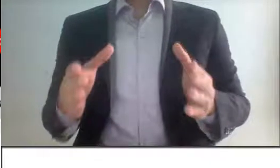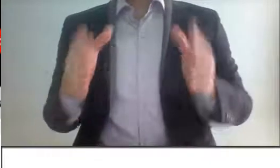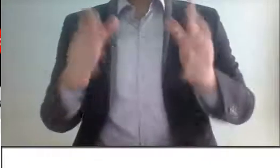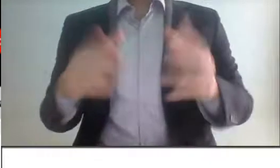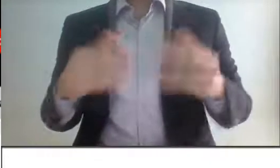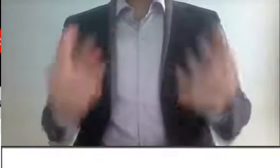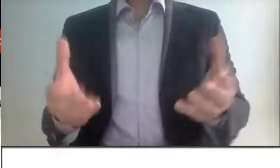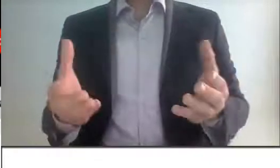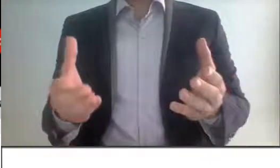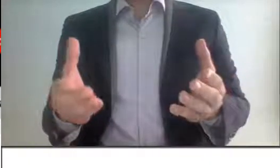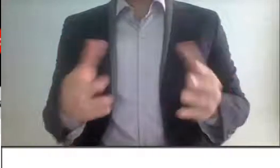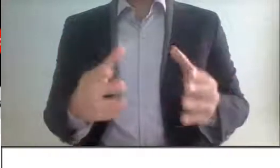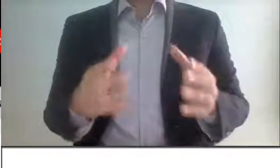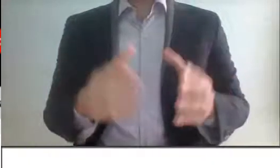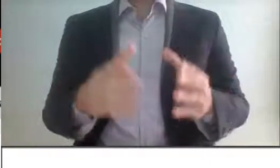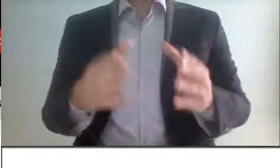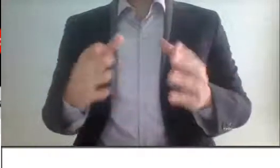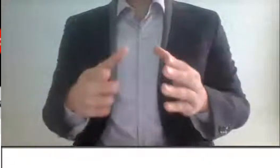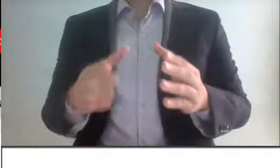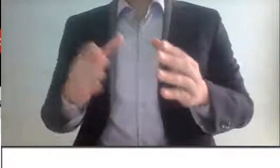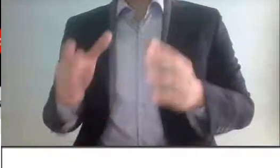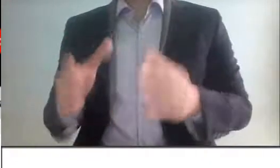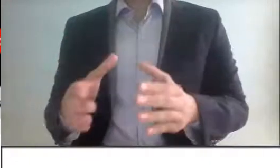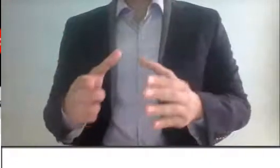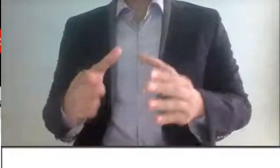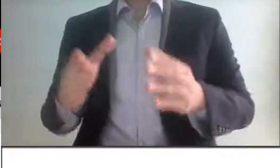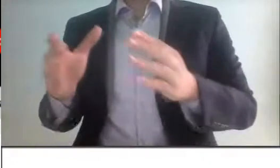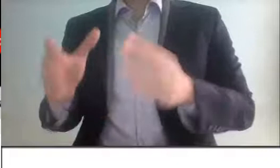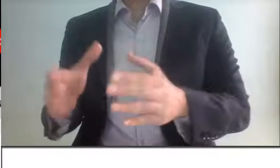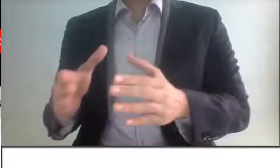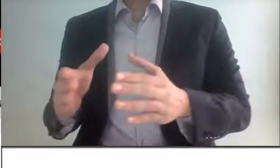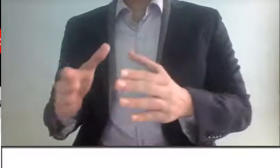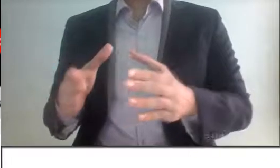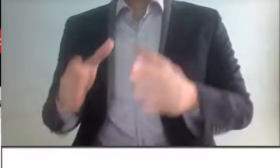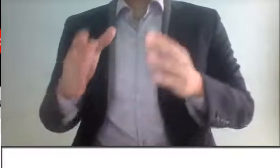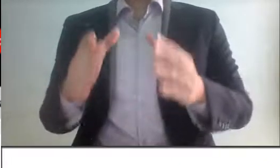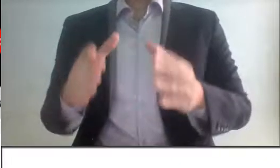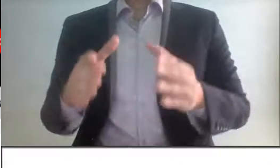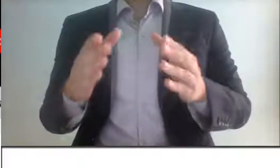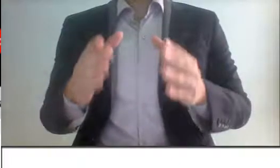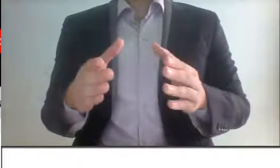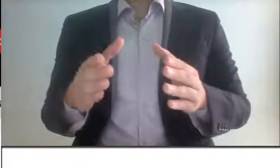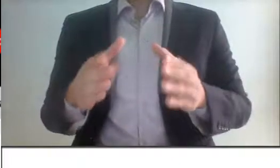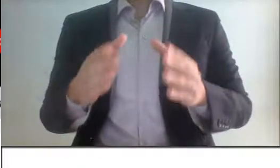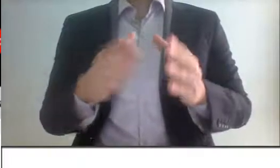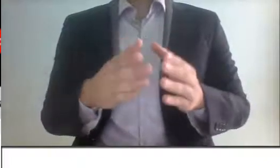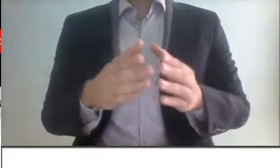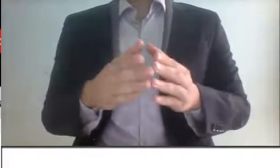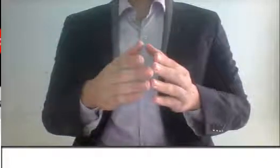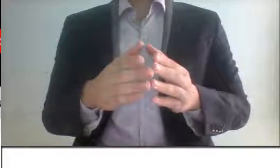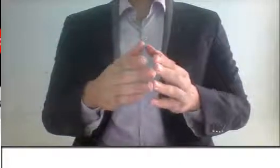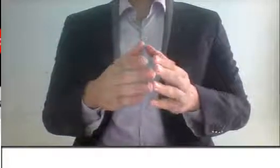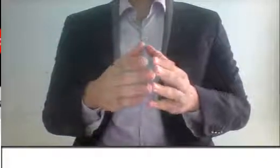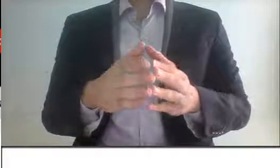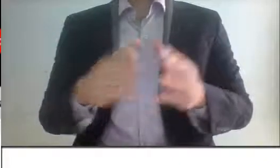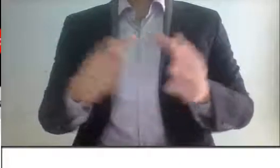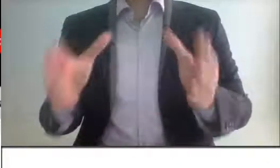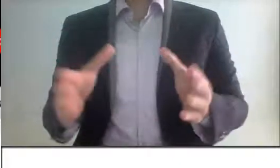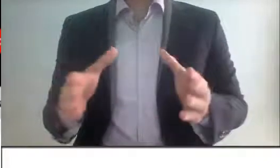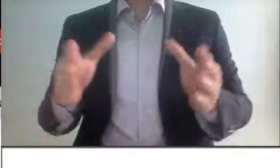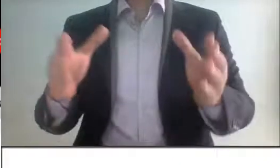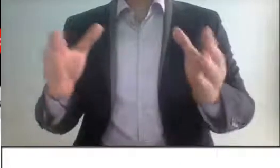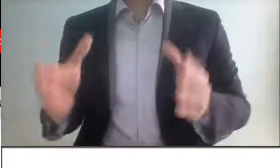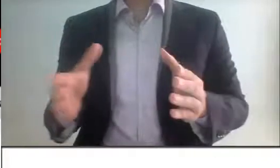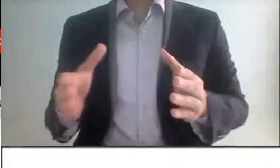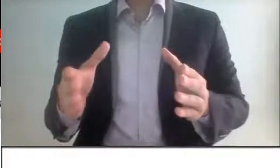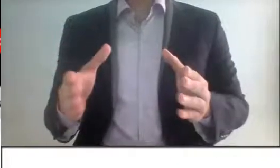completo desfalco desde cualquier punto que lo veas. ¿Por qué? Porque estos panistas y priistas, que son los que se dedicaron a hacer este tipo de actividades ilícitas, que muchos